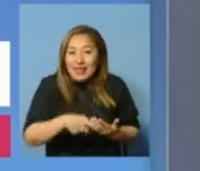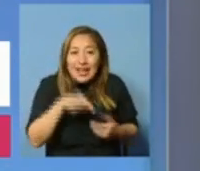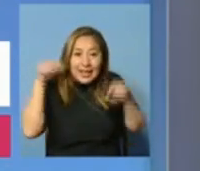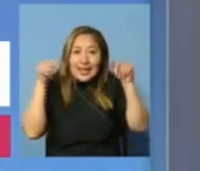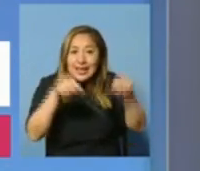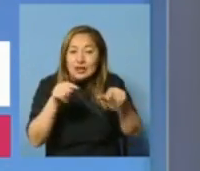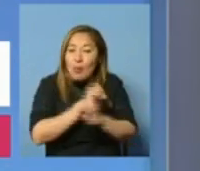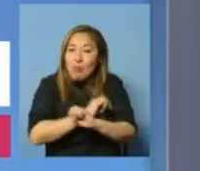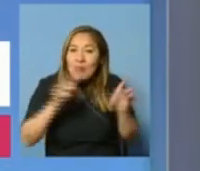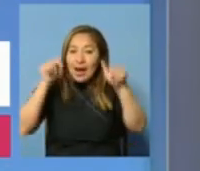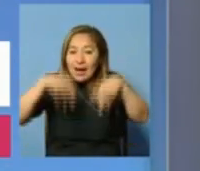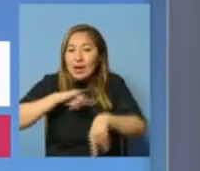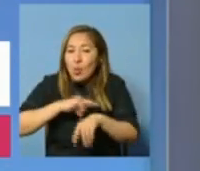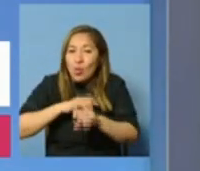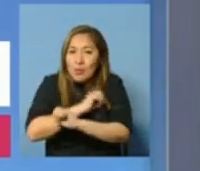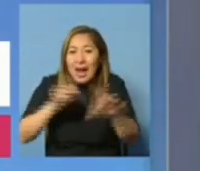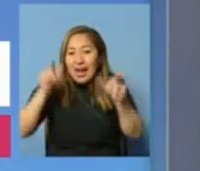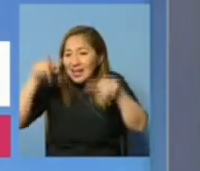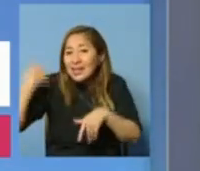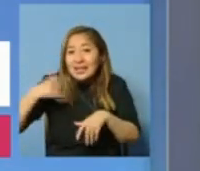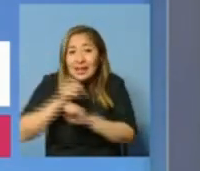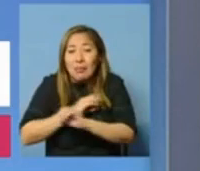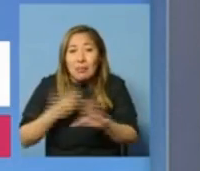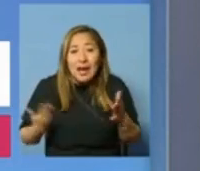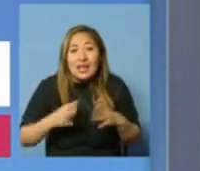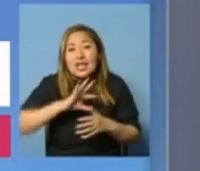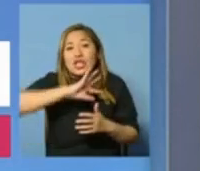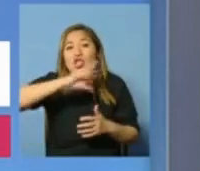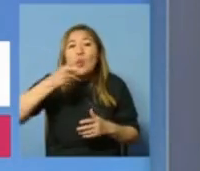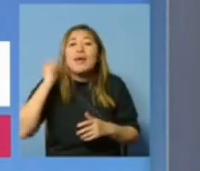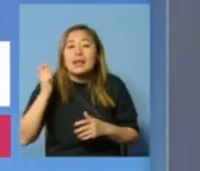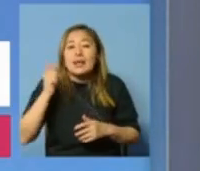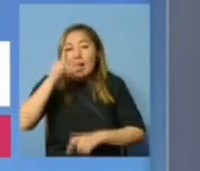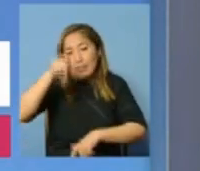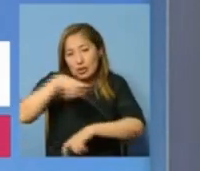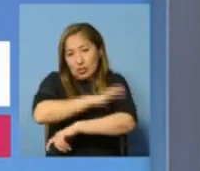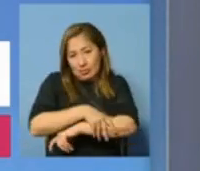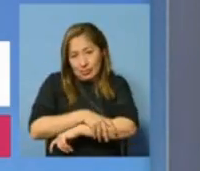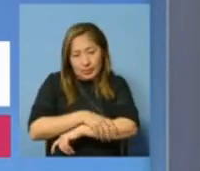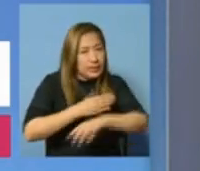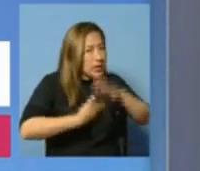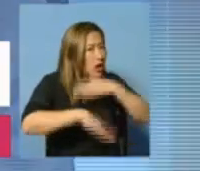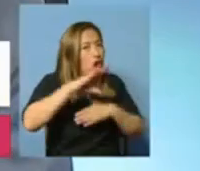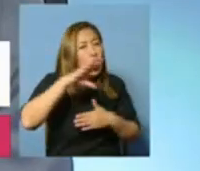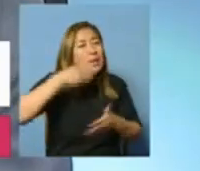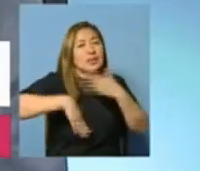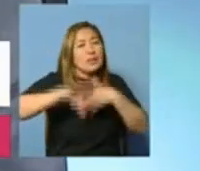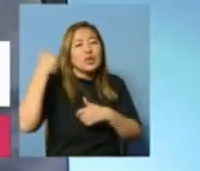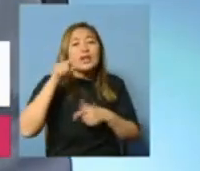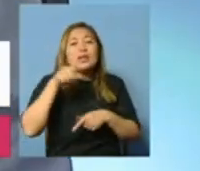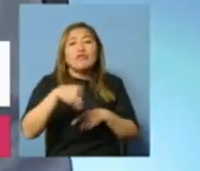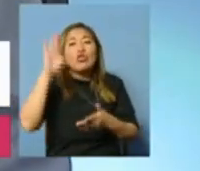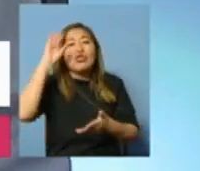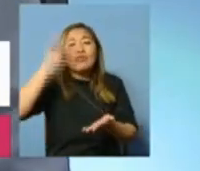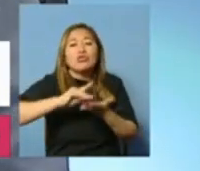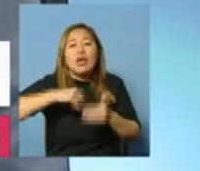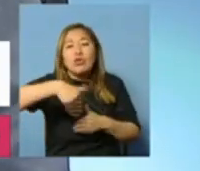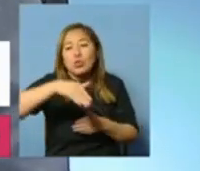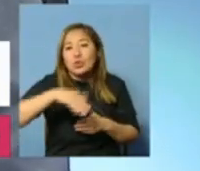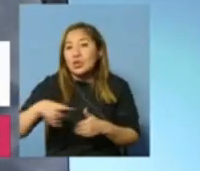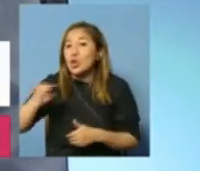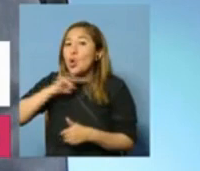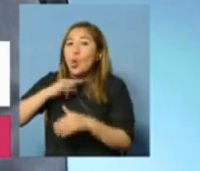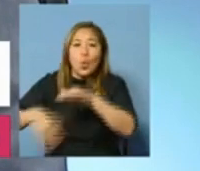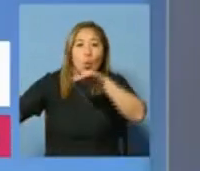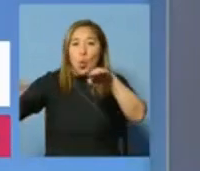hecho en la provincia y en el país fue eso, no robarle al que más necesitaba. Una prioridad como diputado nacional. Y ponernos a Jujuy